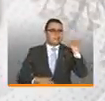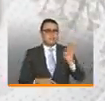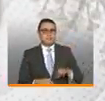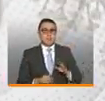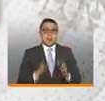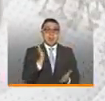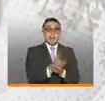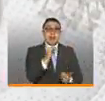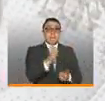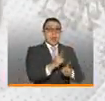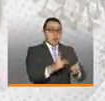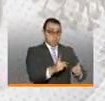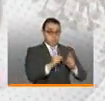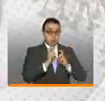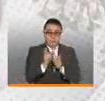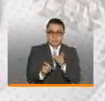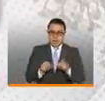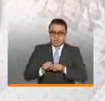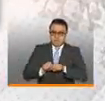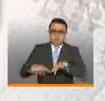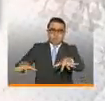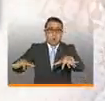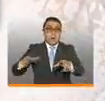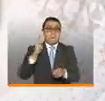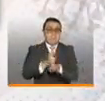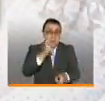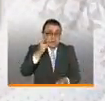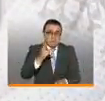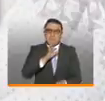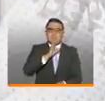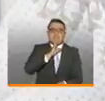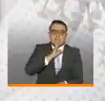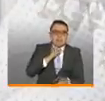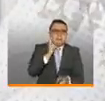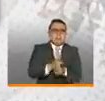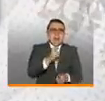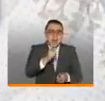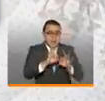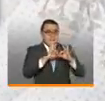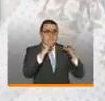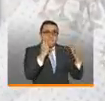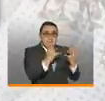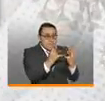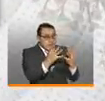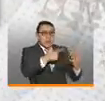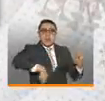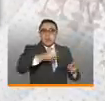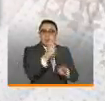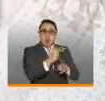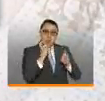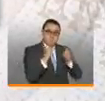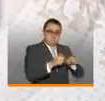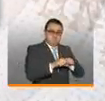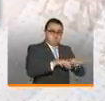estamos exponiendo a mucha gente, estamos exponiendo a nuestro tejido familiar más cercano,